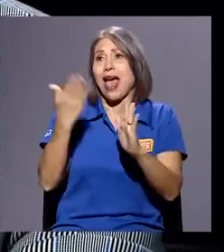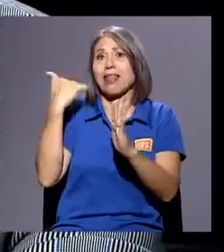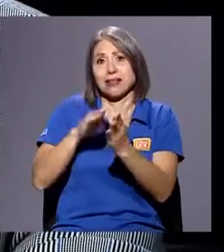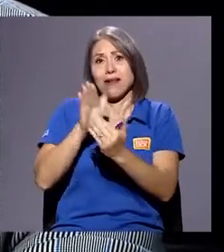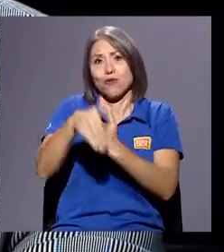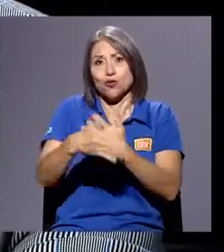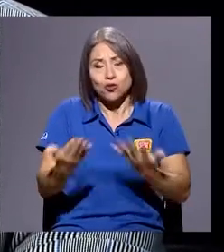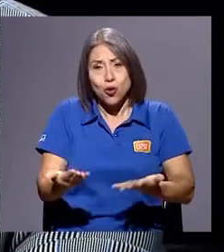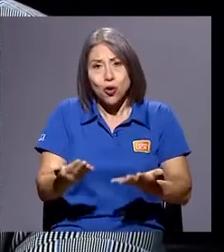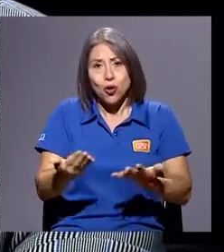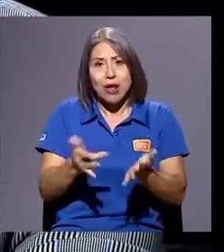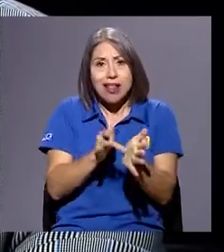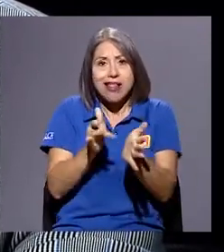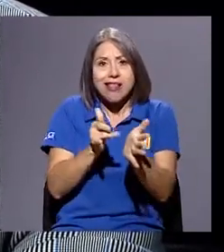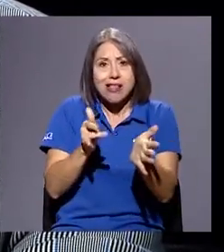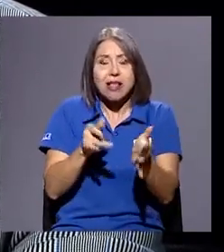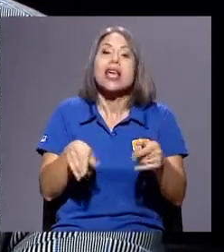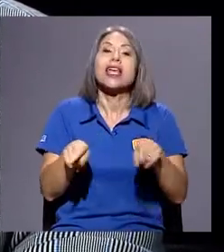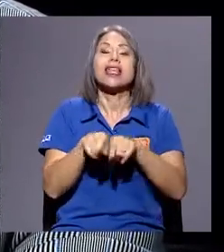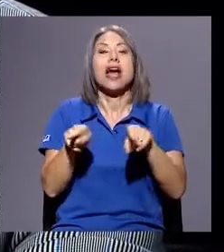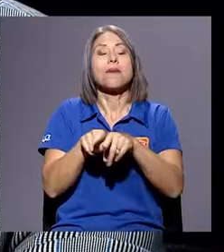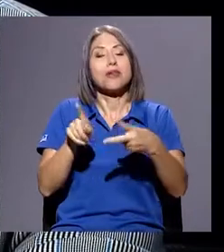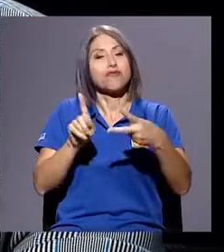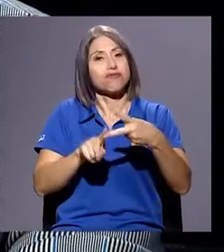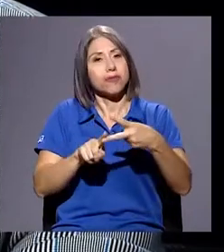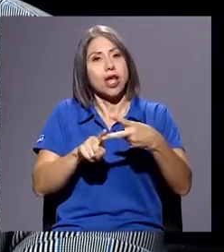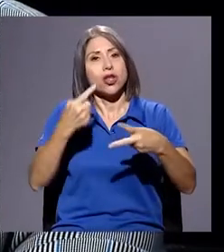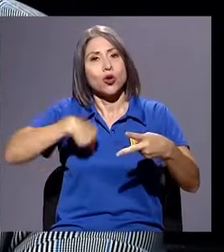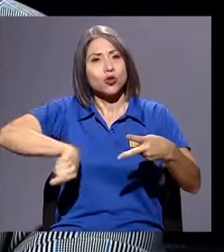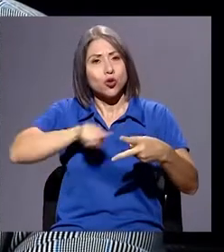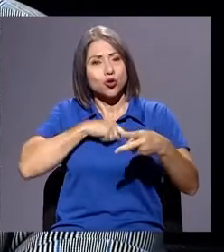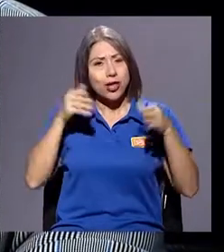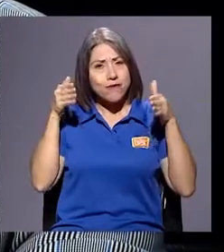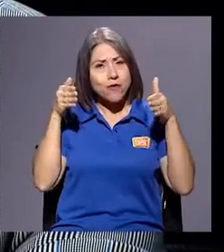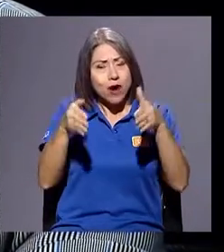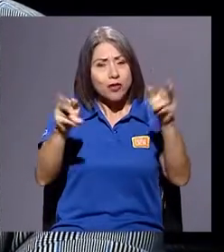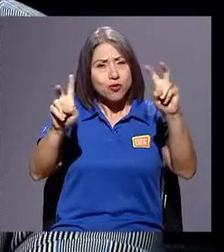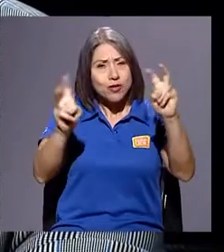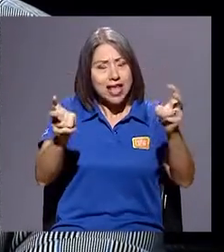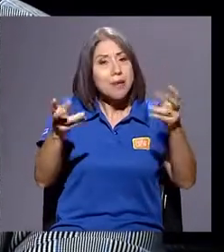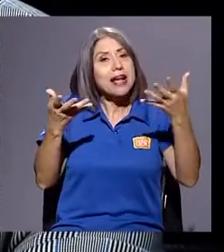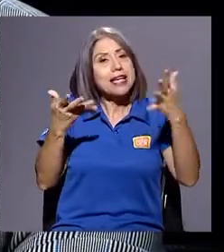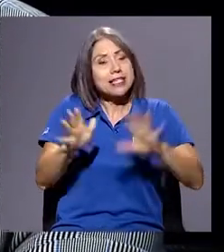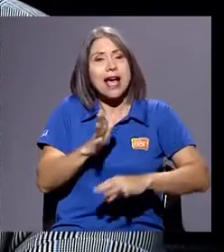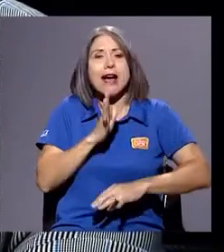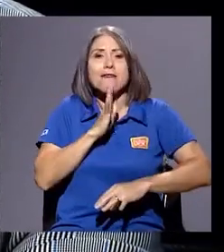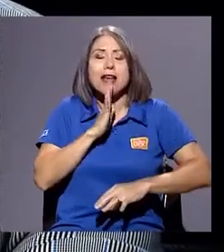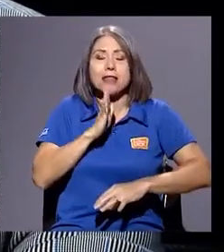enfocábamos el tema también a algo que ya de por sí los veníamos hablando y que de por sí lo viene haciendo el sector, que es el tema de